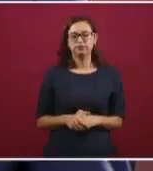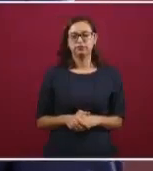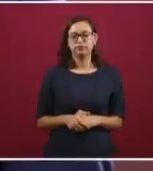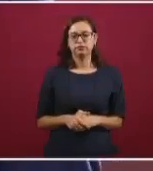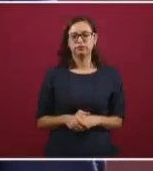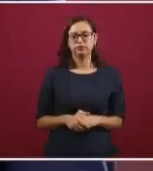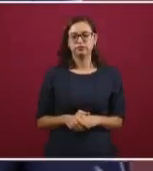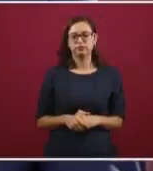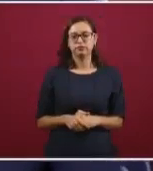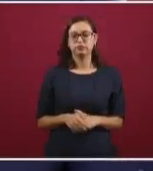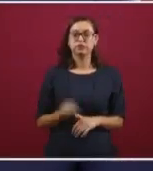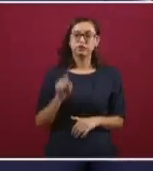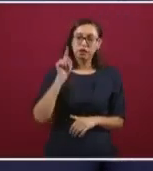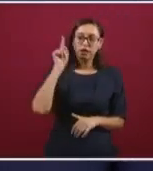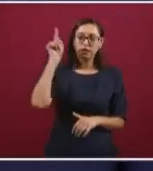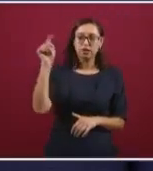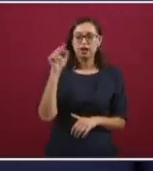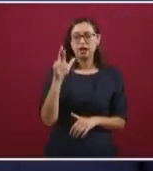Ramos Arizpe,